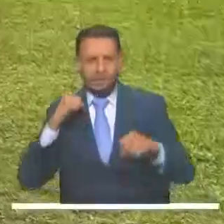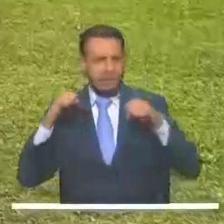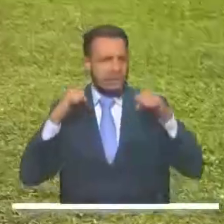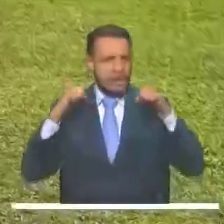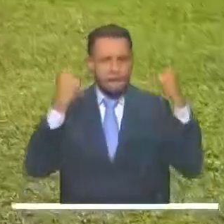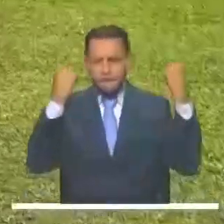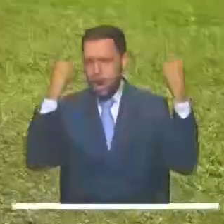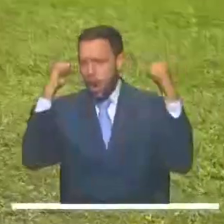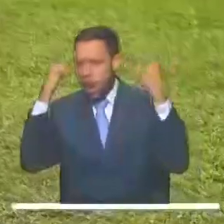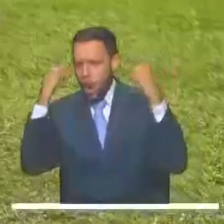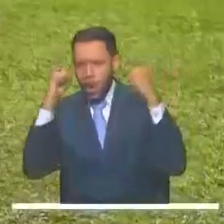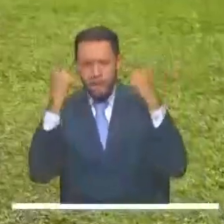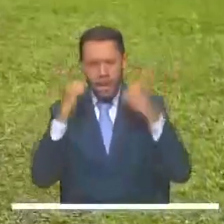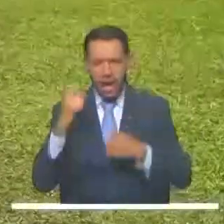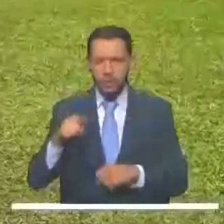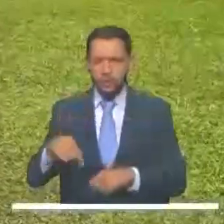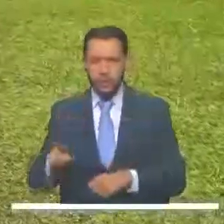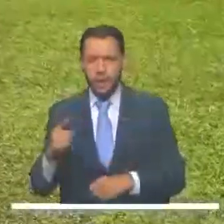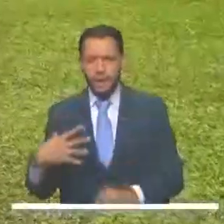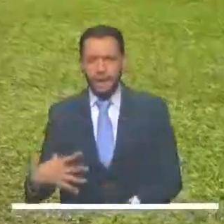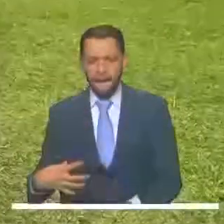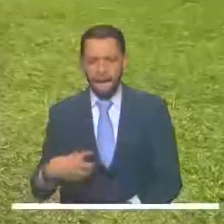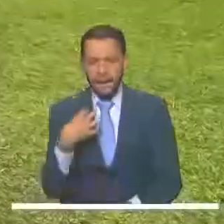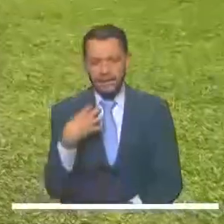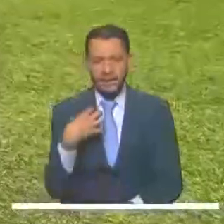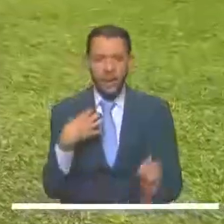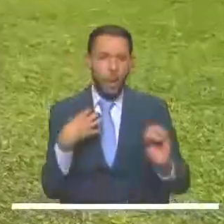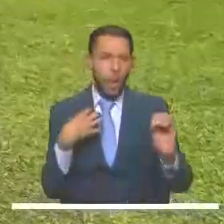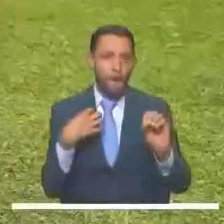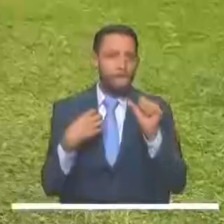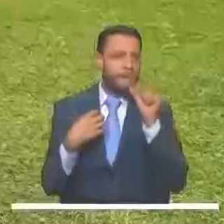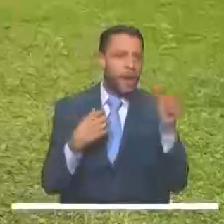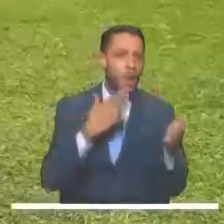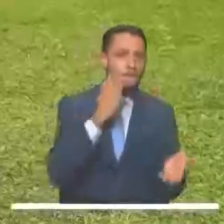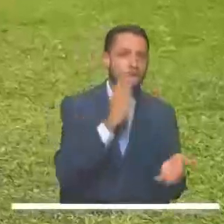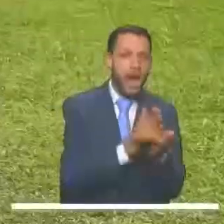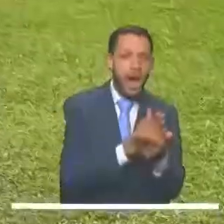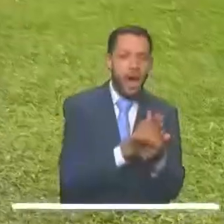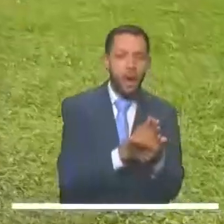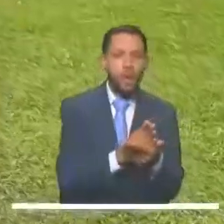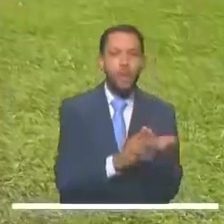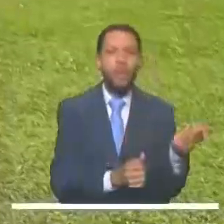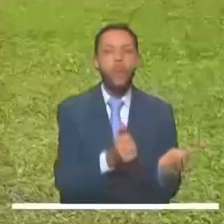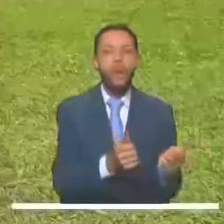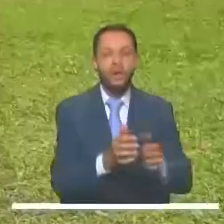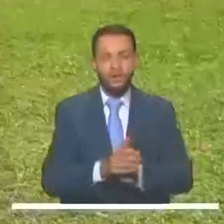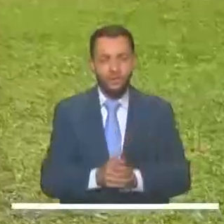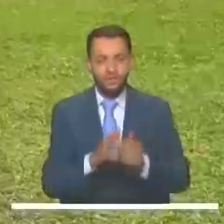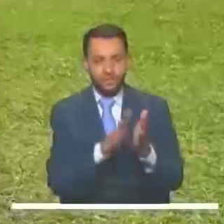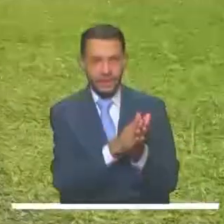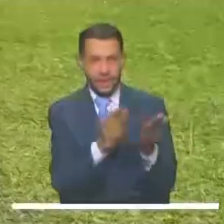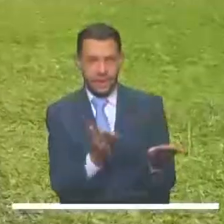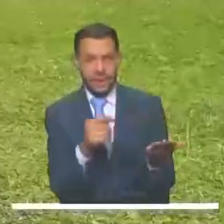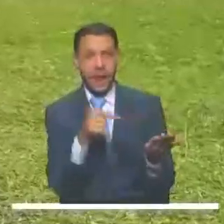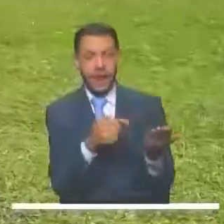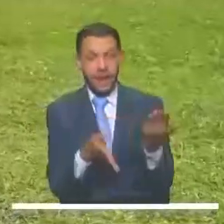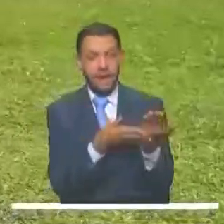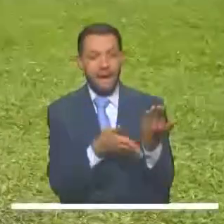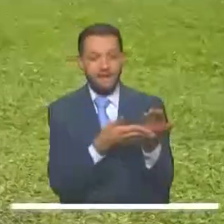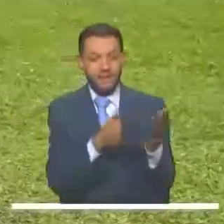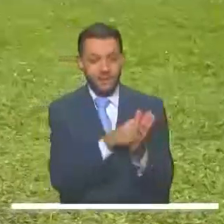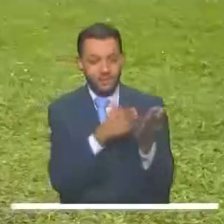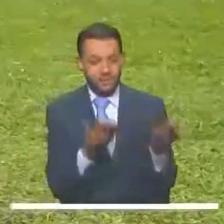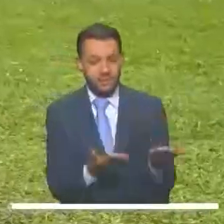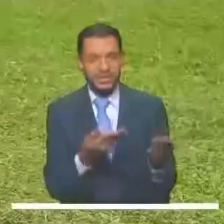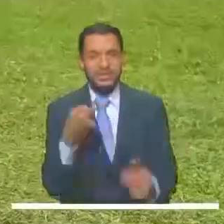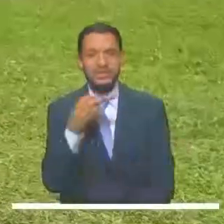puede haber un cáncer o puede haber un cáncer en este libro como hacer de la cocina una farmacia y las